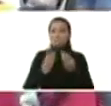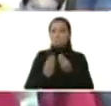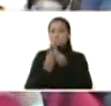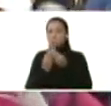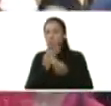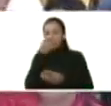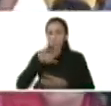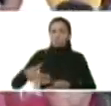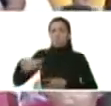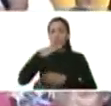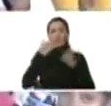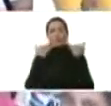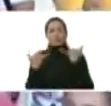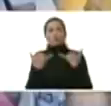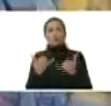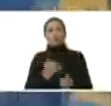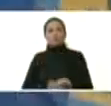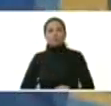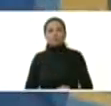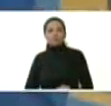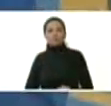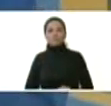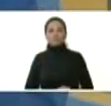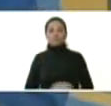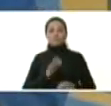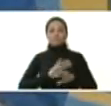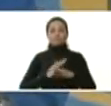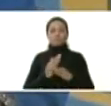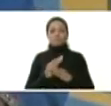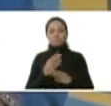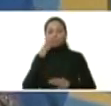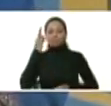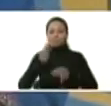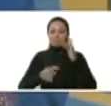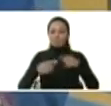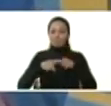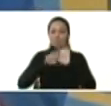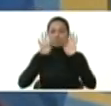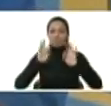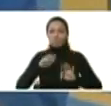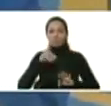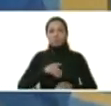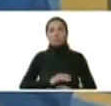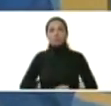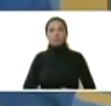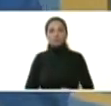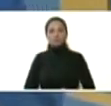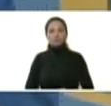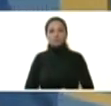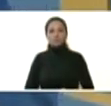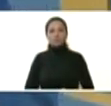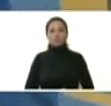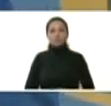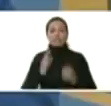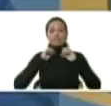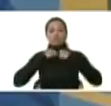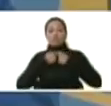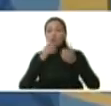y con el pueblo ahora, porque da la casualidad. Compañeras, compañeros,